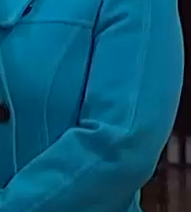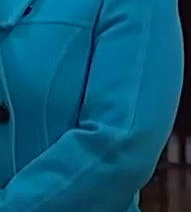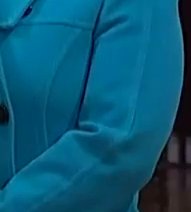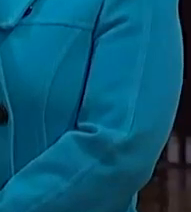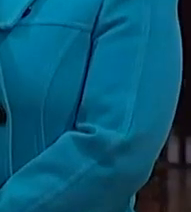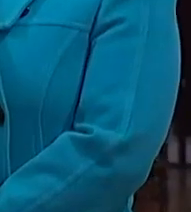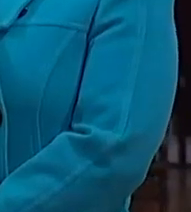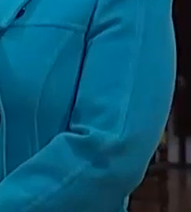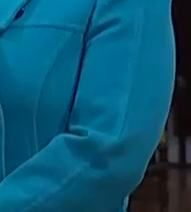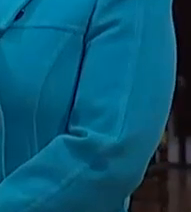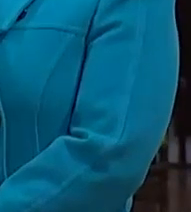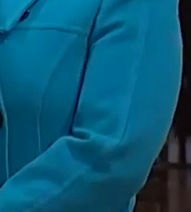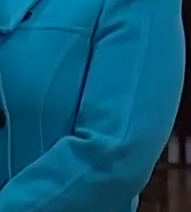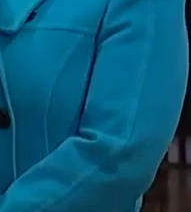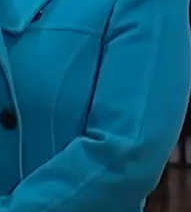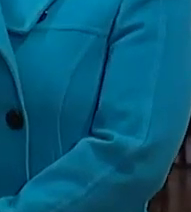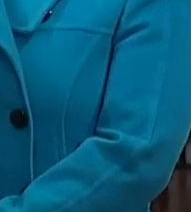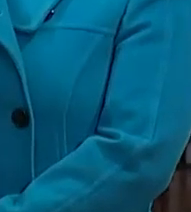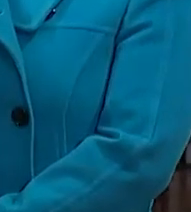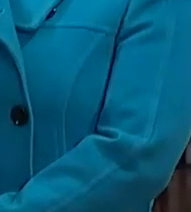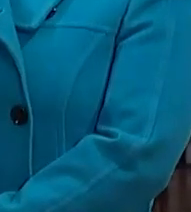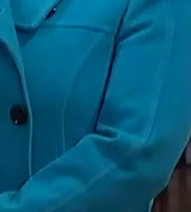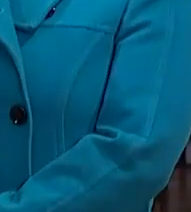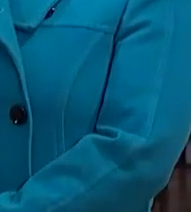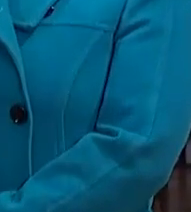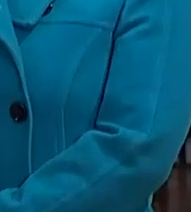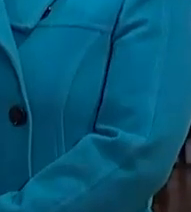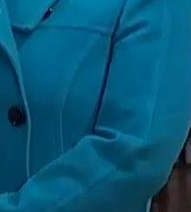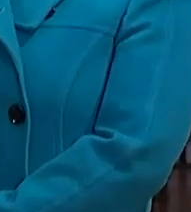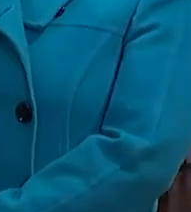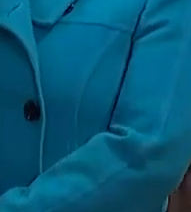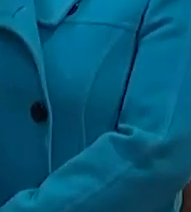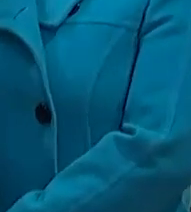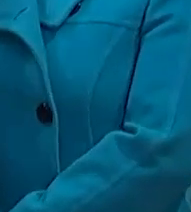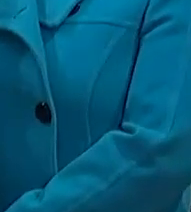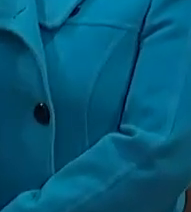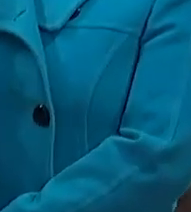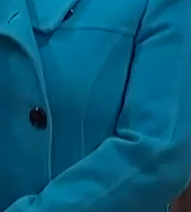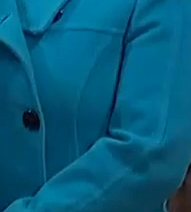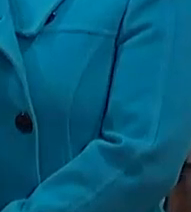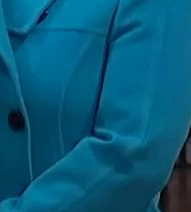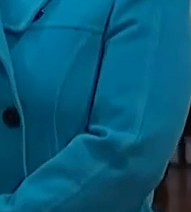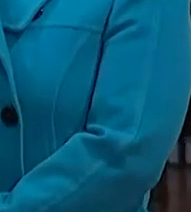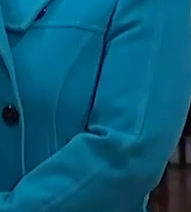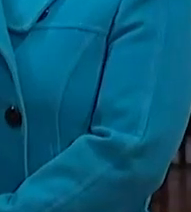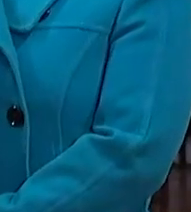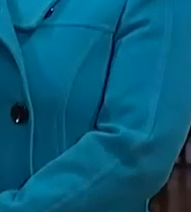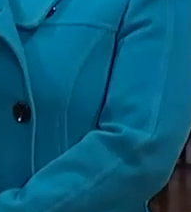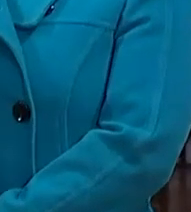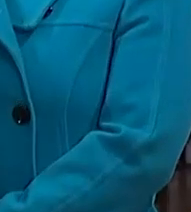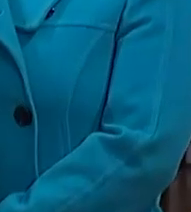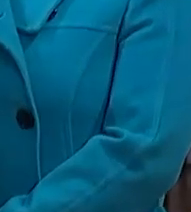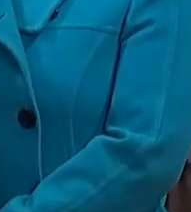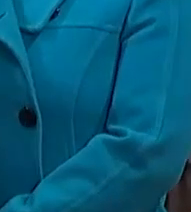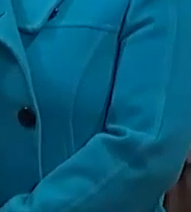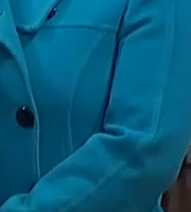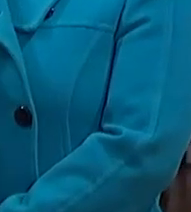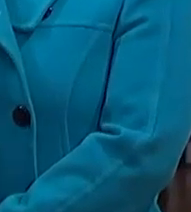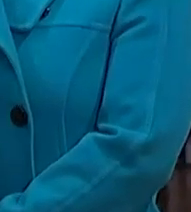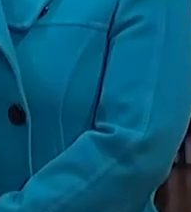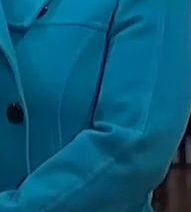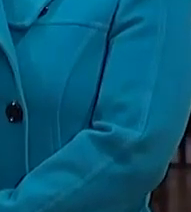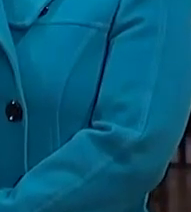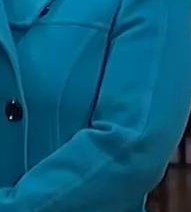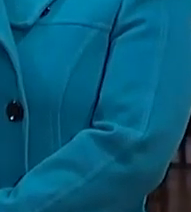y las y los trabajadores esta decisión que requiere para ser efectiva del